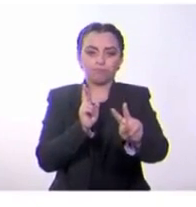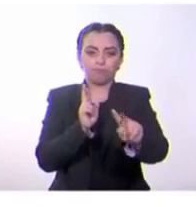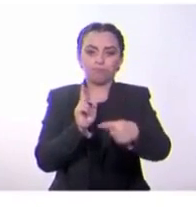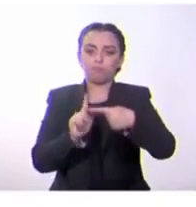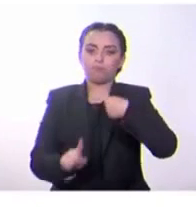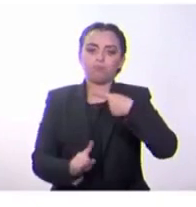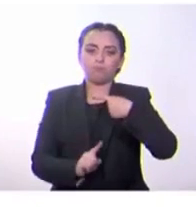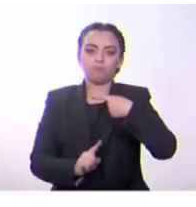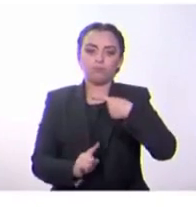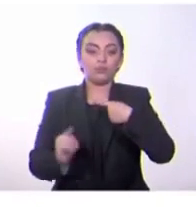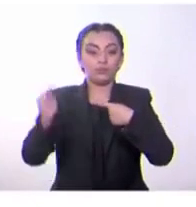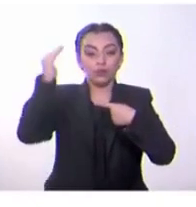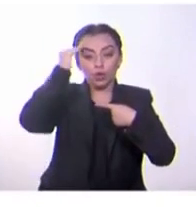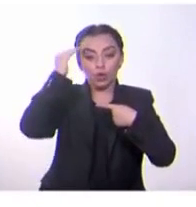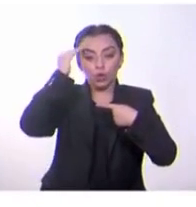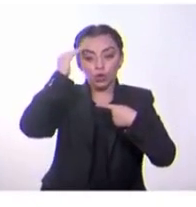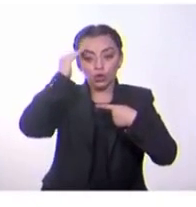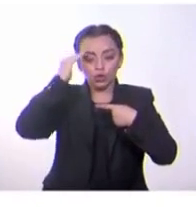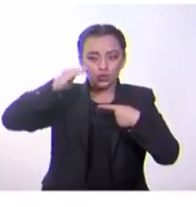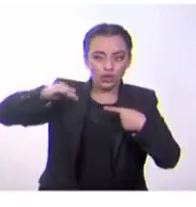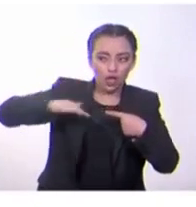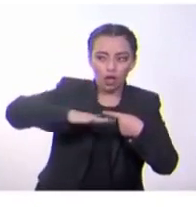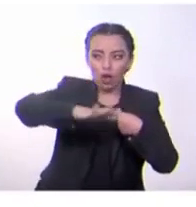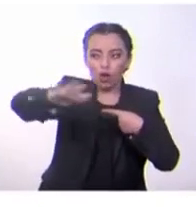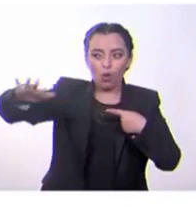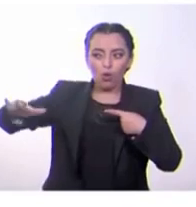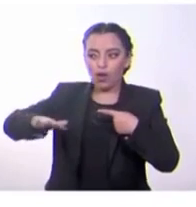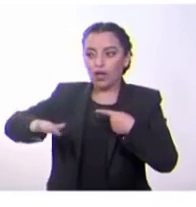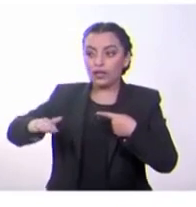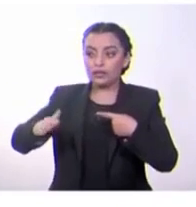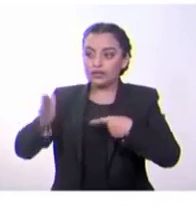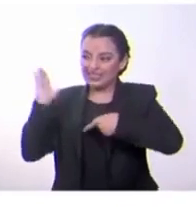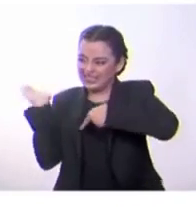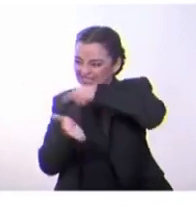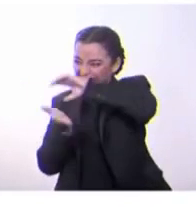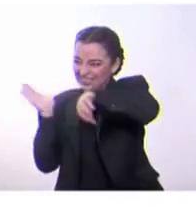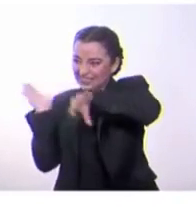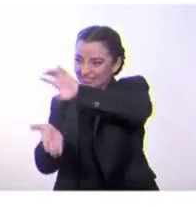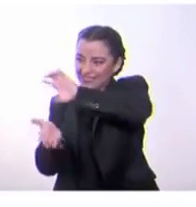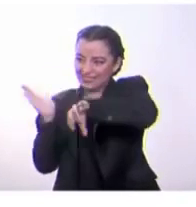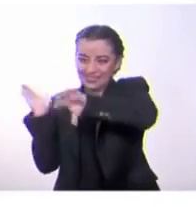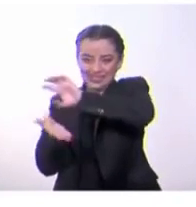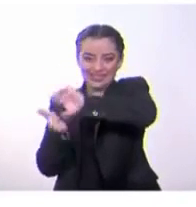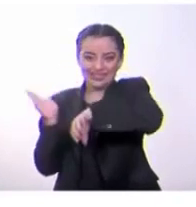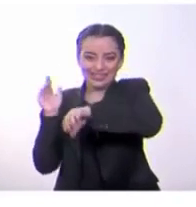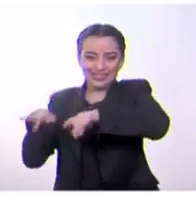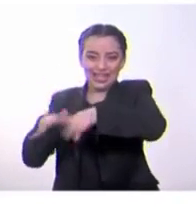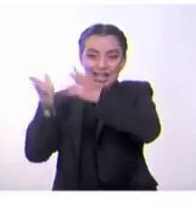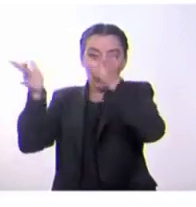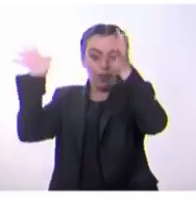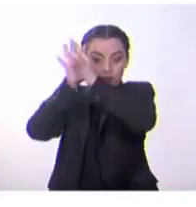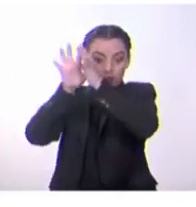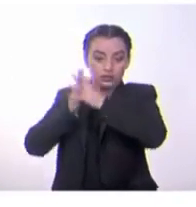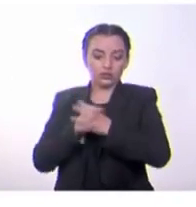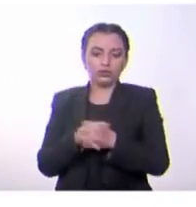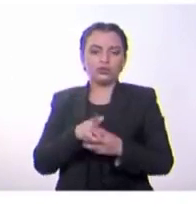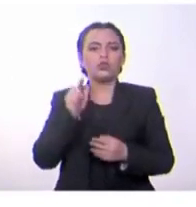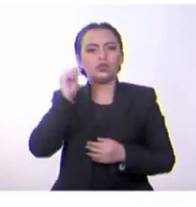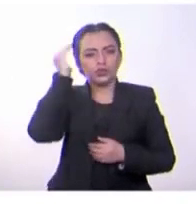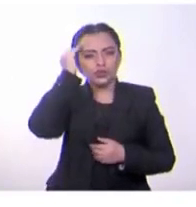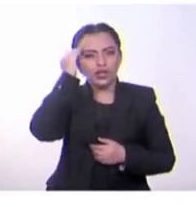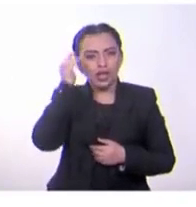pregunta: ¿conoces áreas que hayan sido deforestadas? Si tu respuesta es positiva, te damos unos